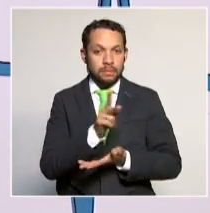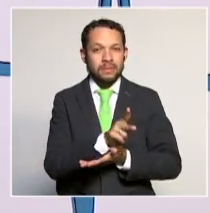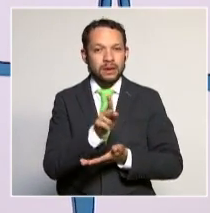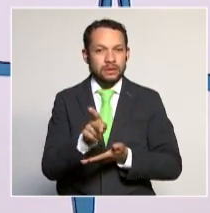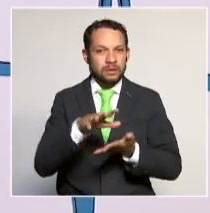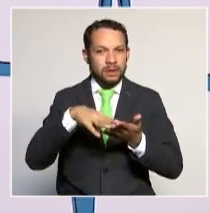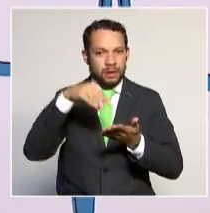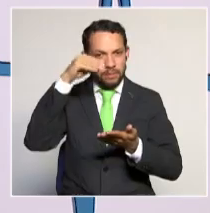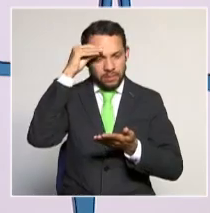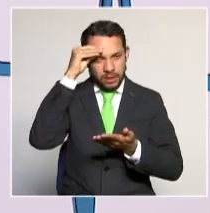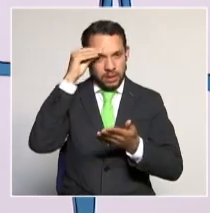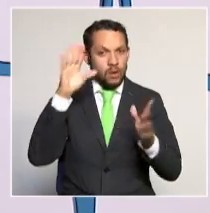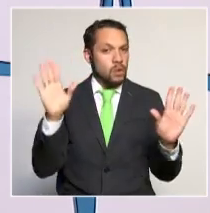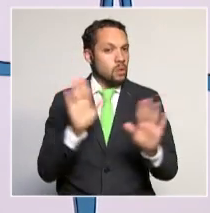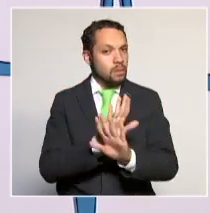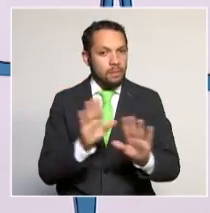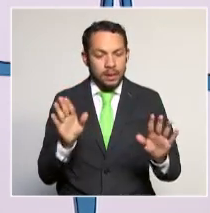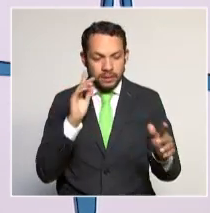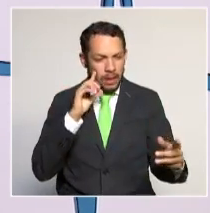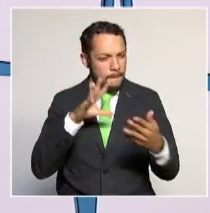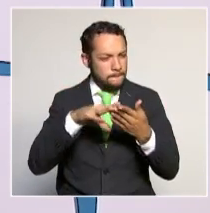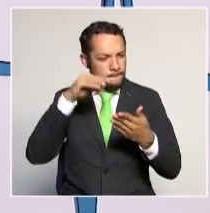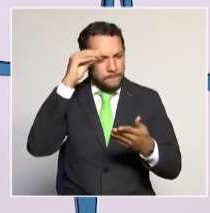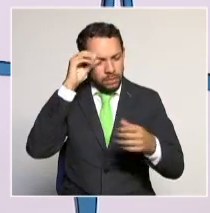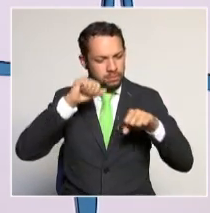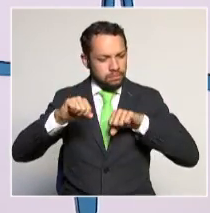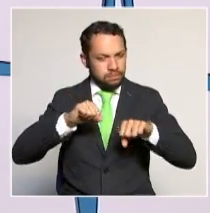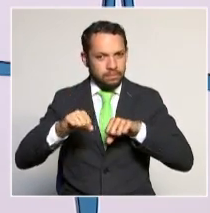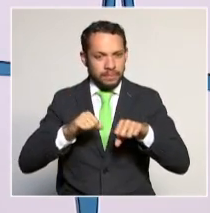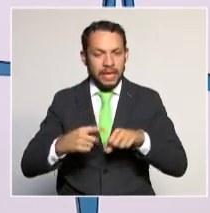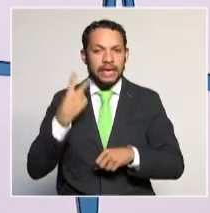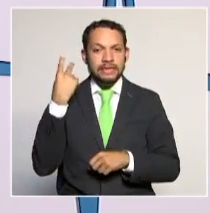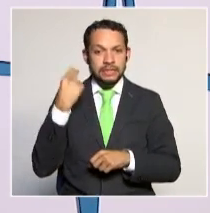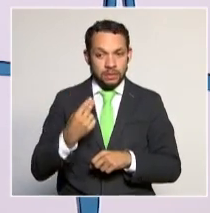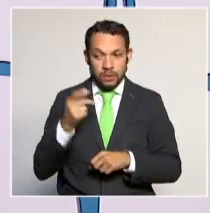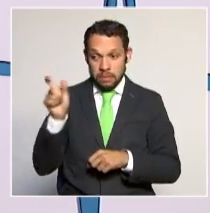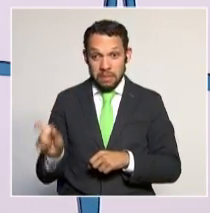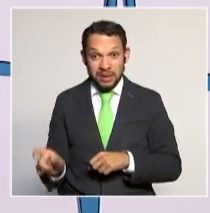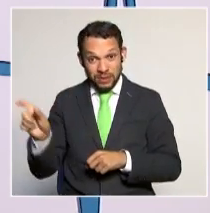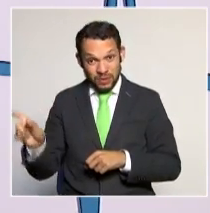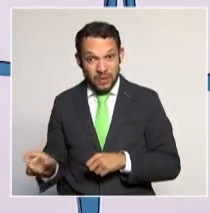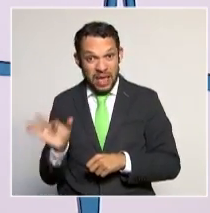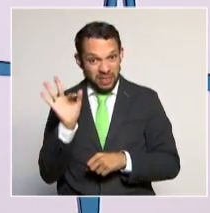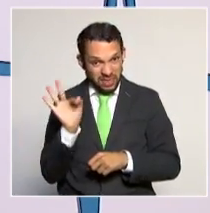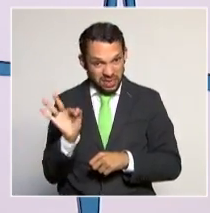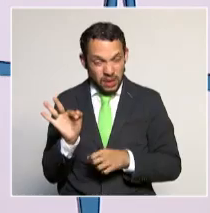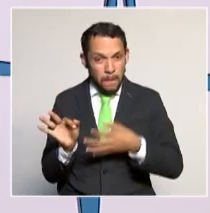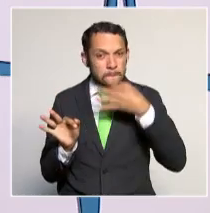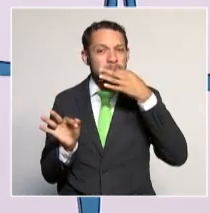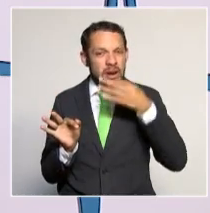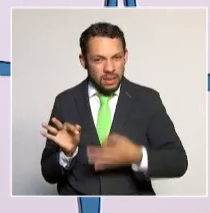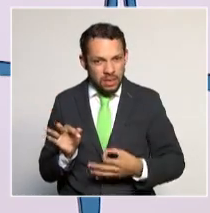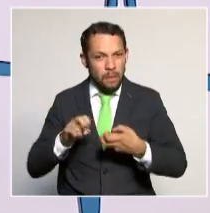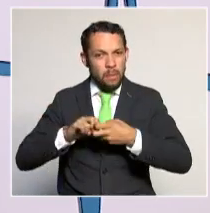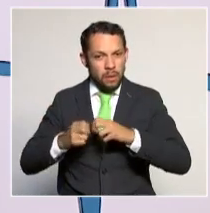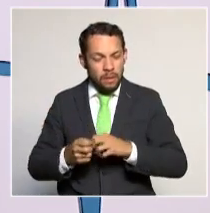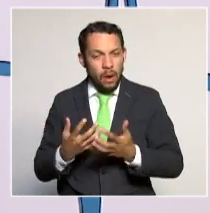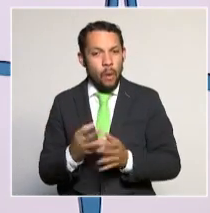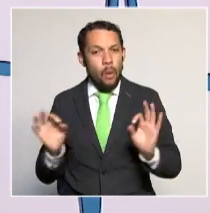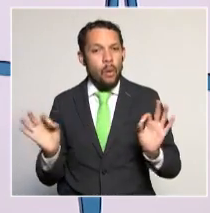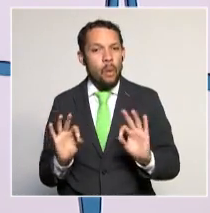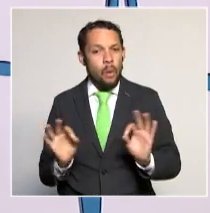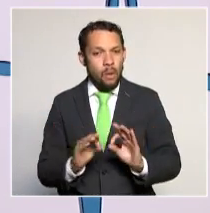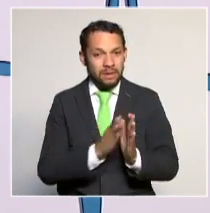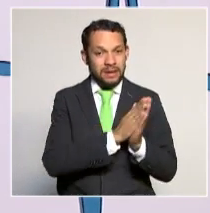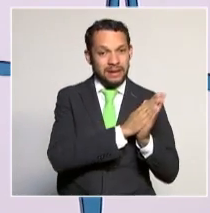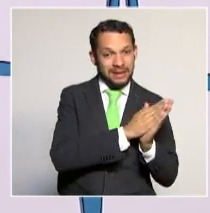es llegar a sus hogares para contarles esas historias médicas de lo que vemos a diario en nuestra consulta, lo que escribí en mi libro, las